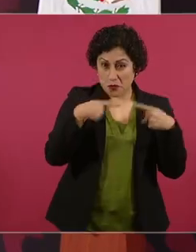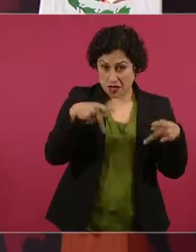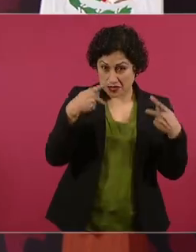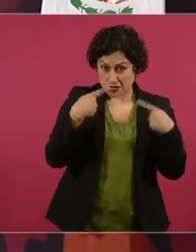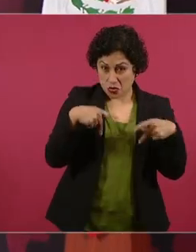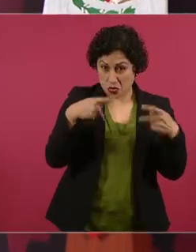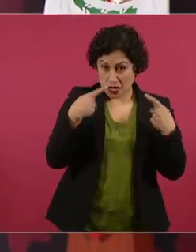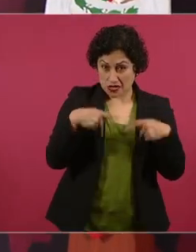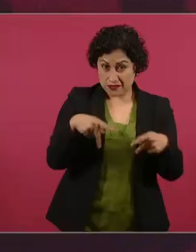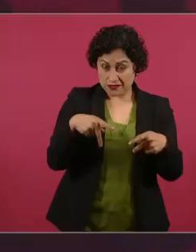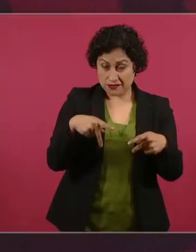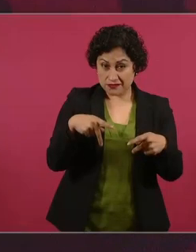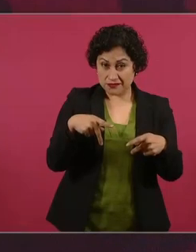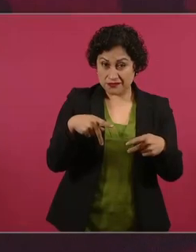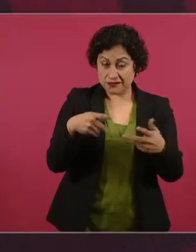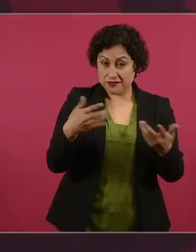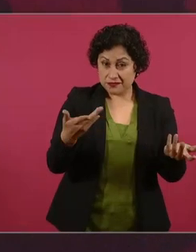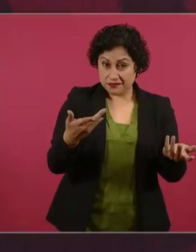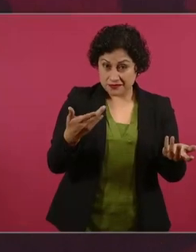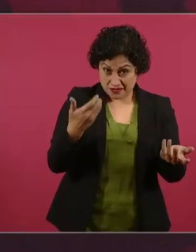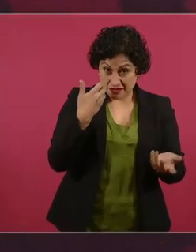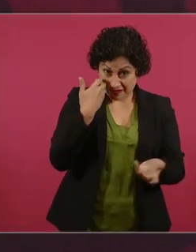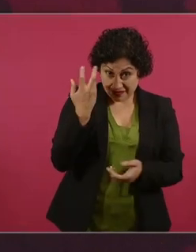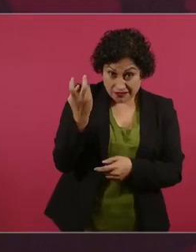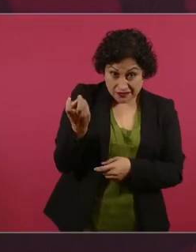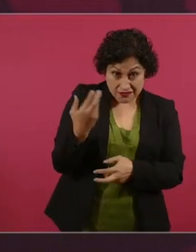van a querer eso?